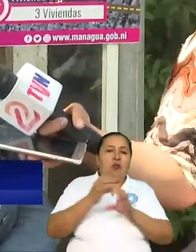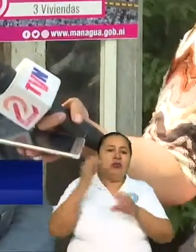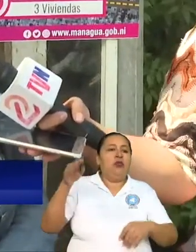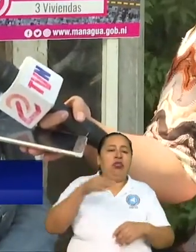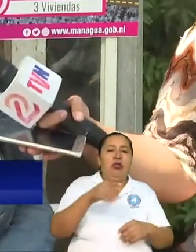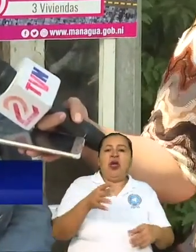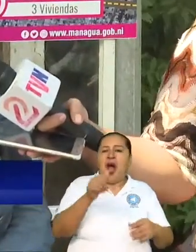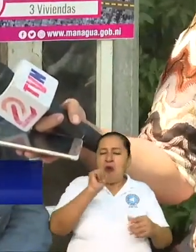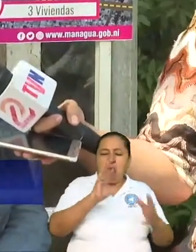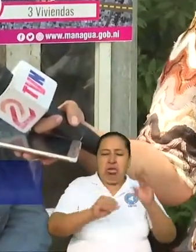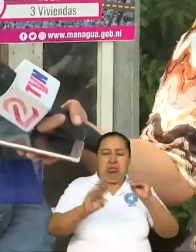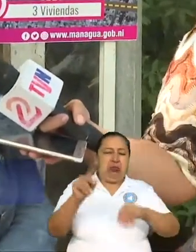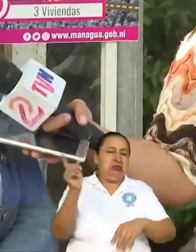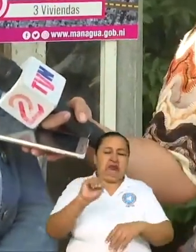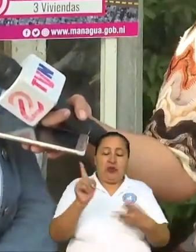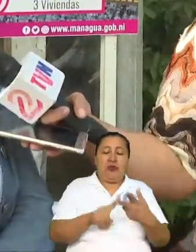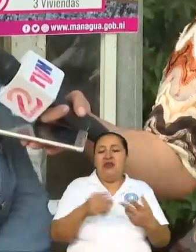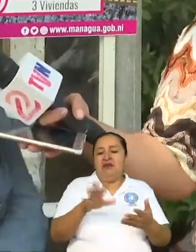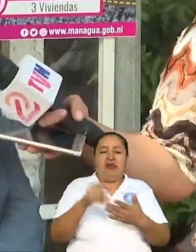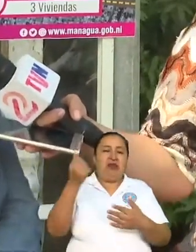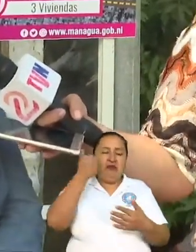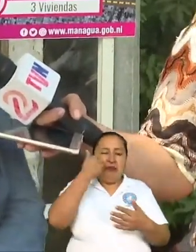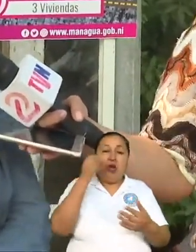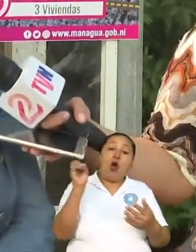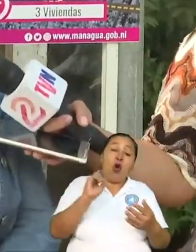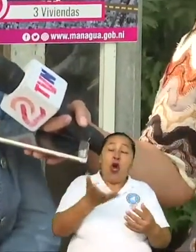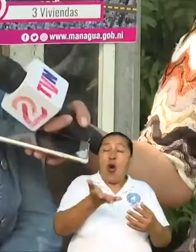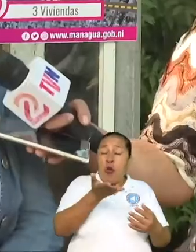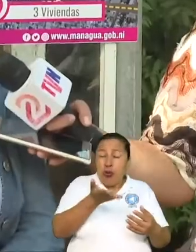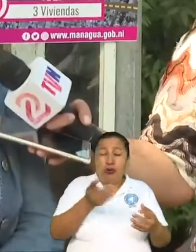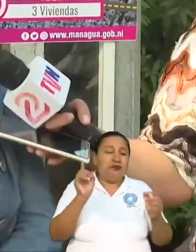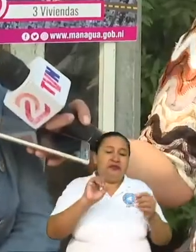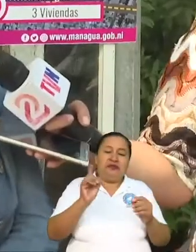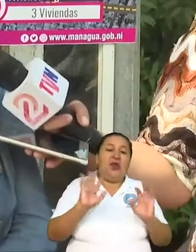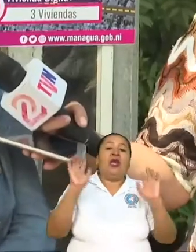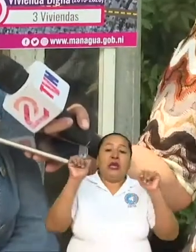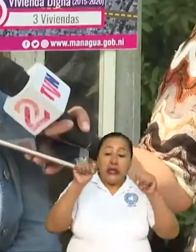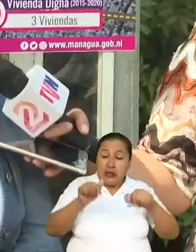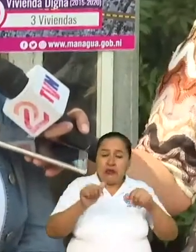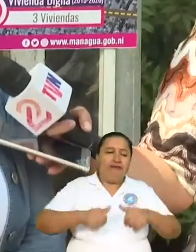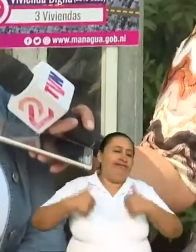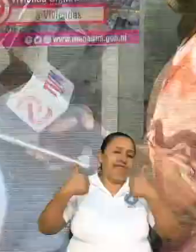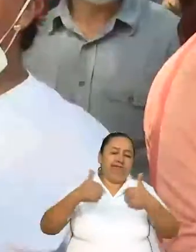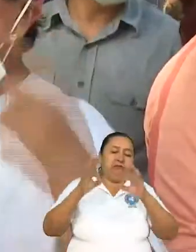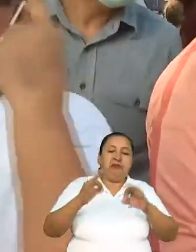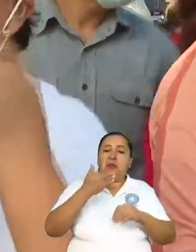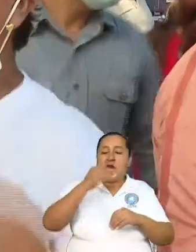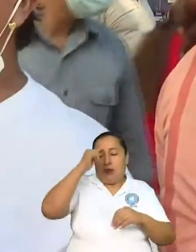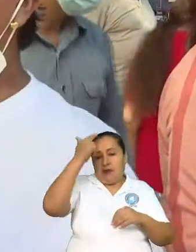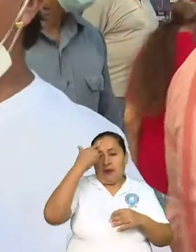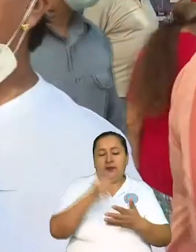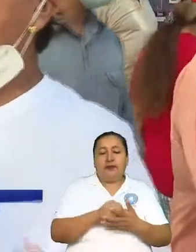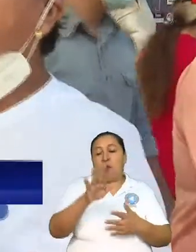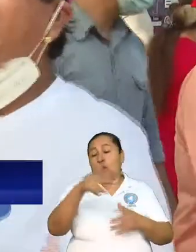charca, no va a haber enfermedades, no va a haber polvo, ¿verdad? Y eso es un gran logro solo con nuestro buen gobierno. Porque es el